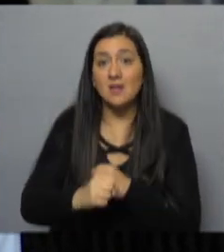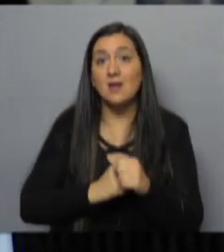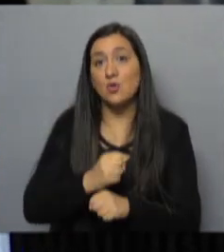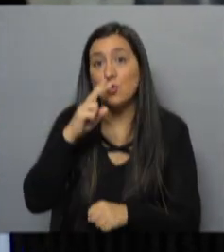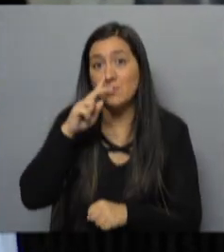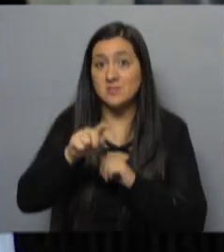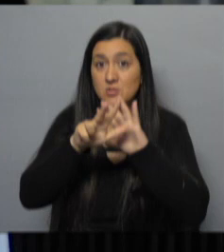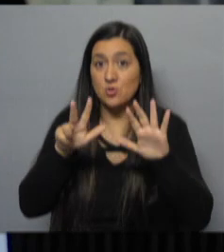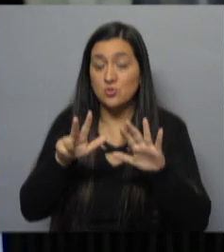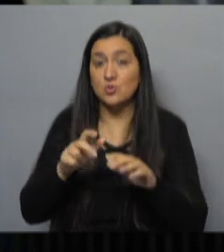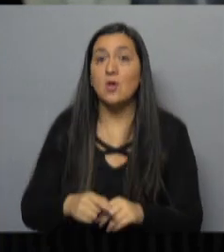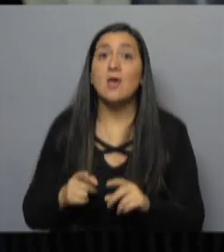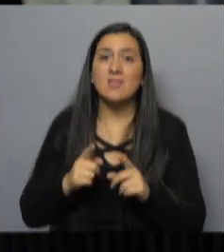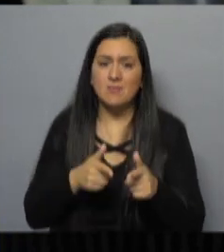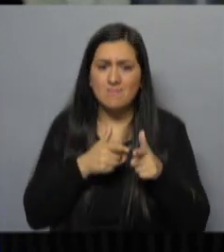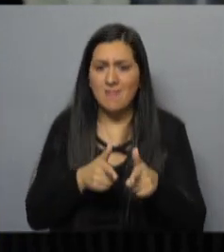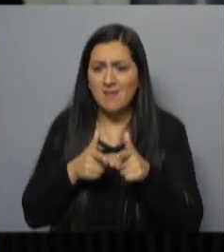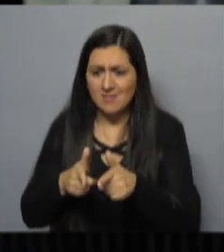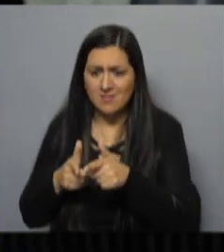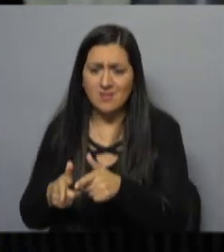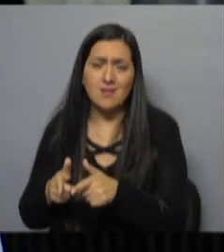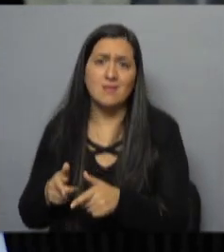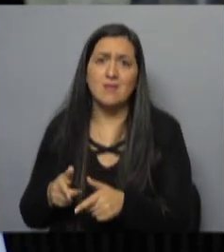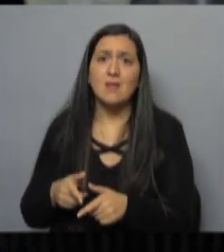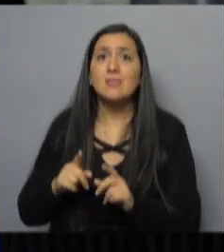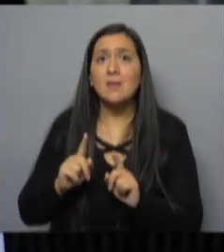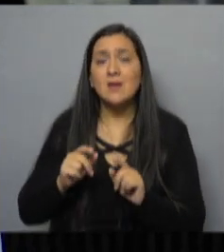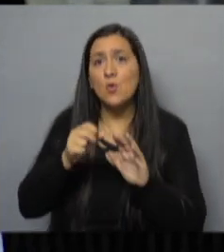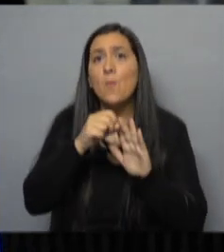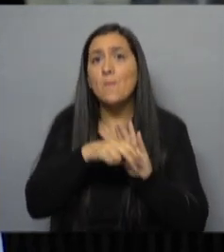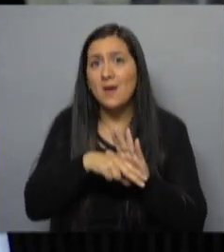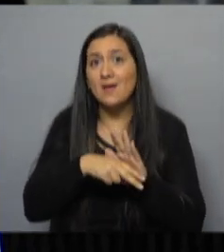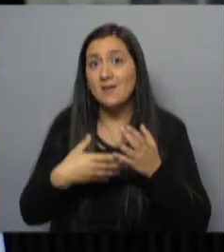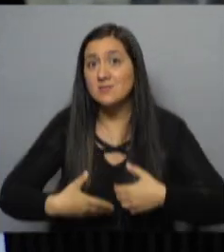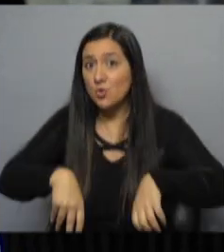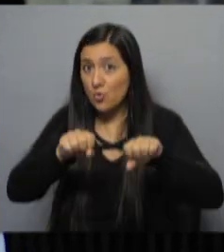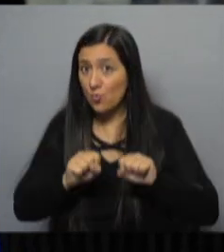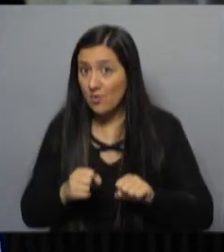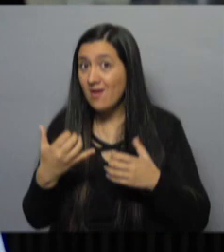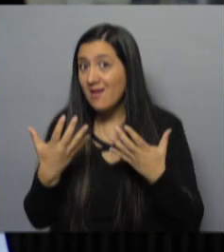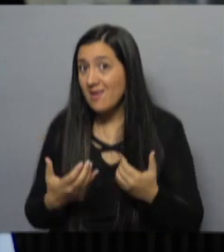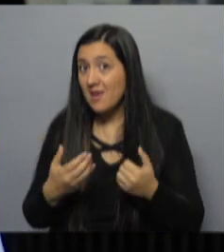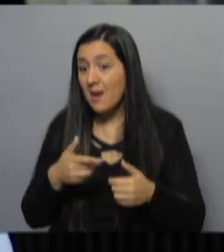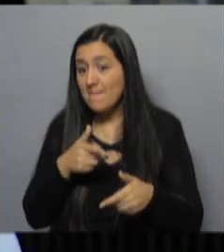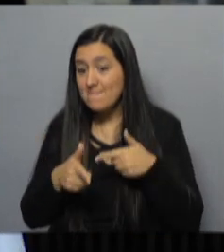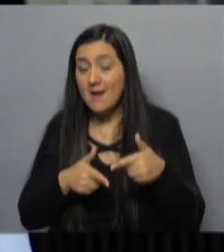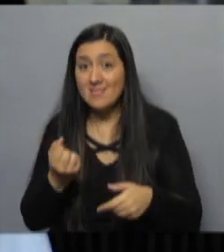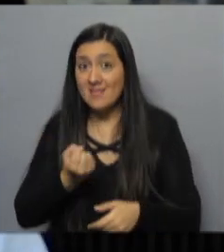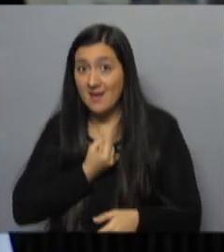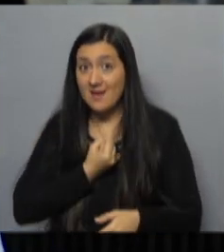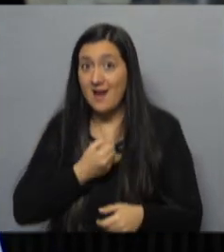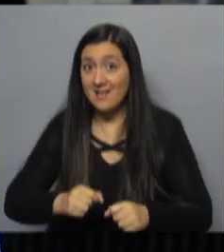una masacre a manos del ejército en el Putumayo, un plan que fue descubierto para matar al candidato, unas elecciones donde hay